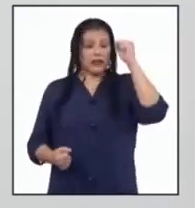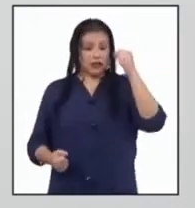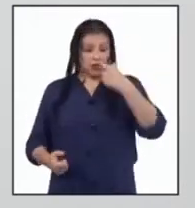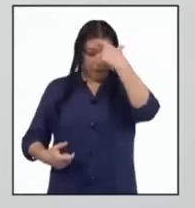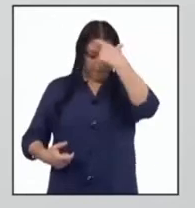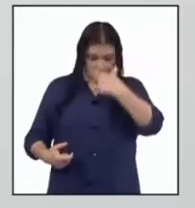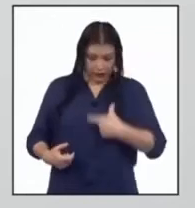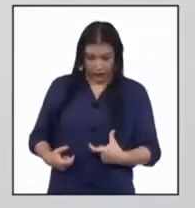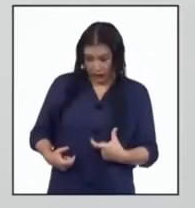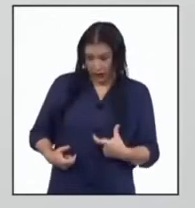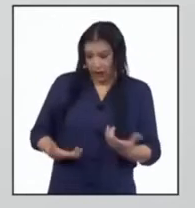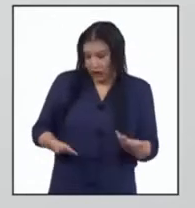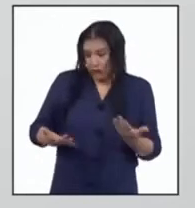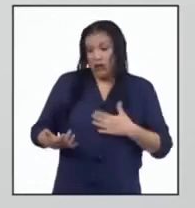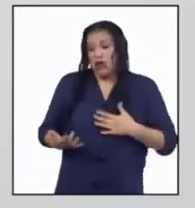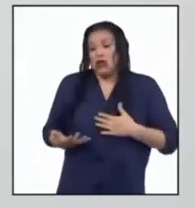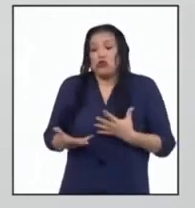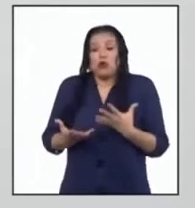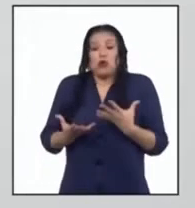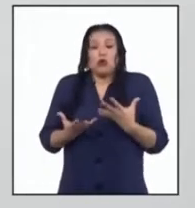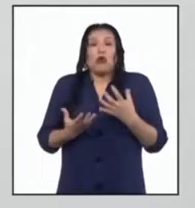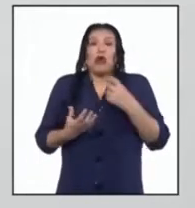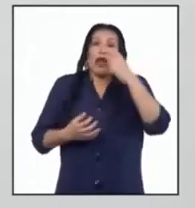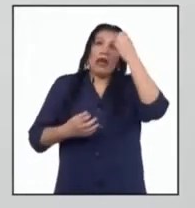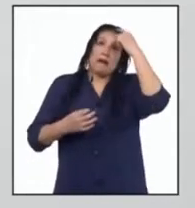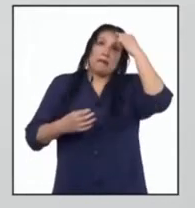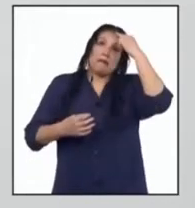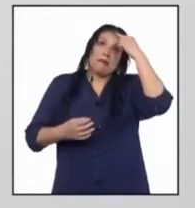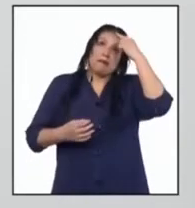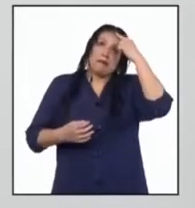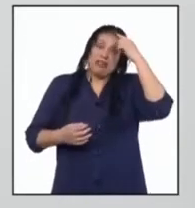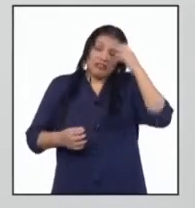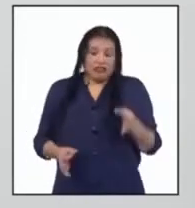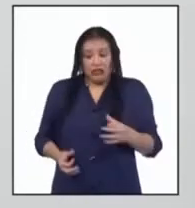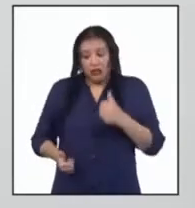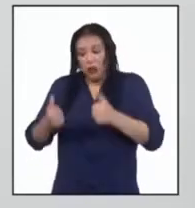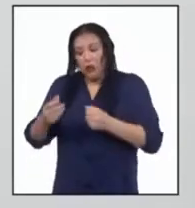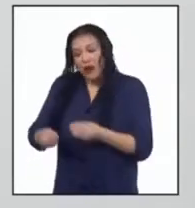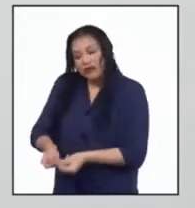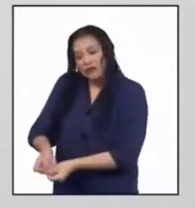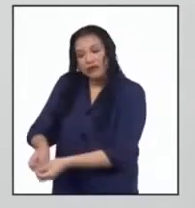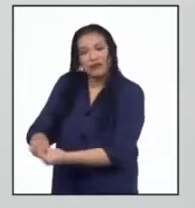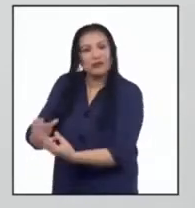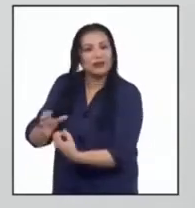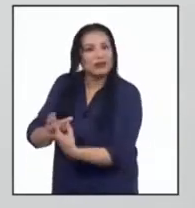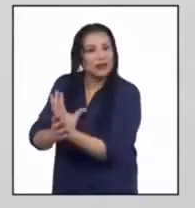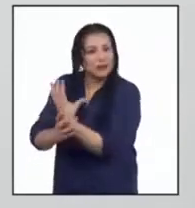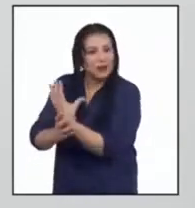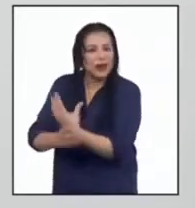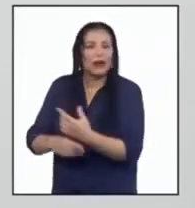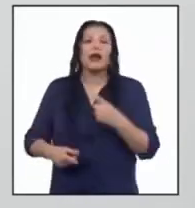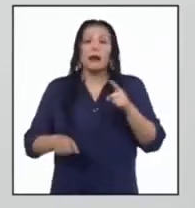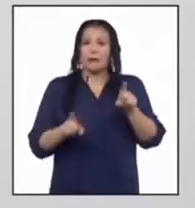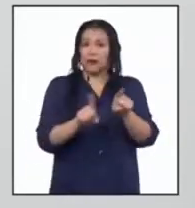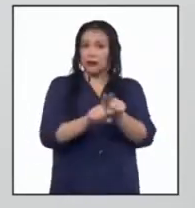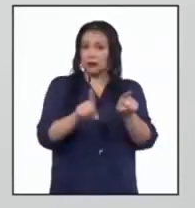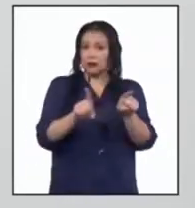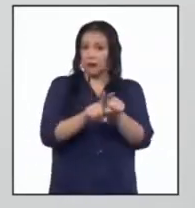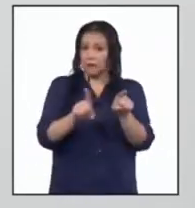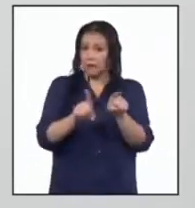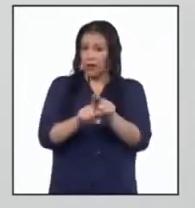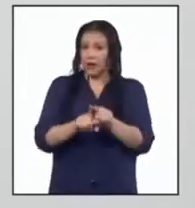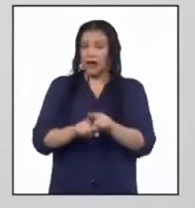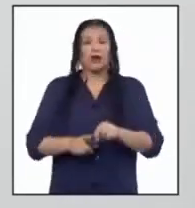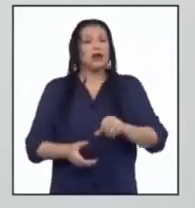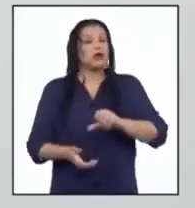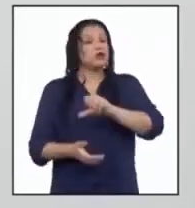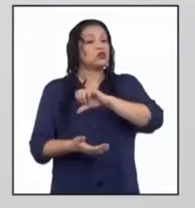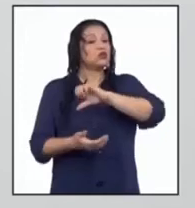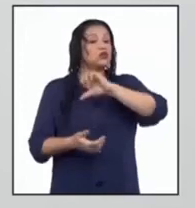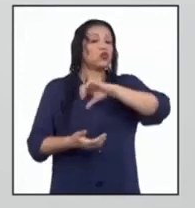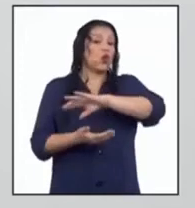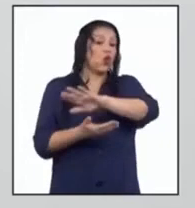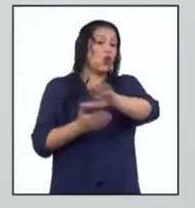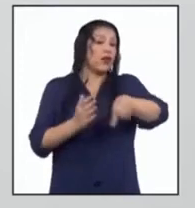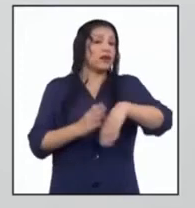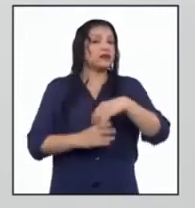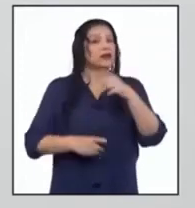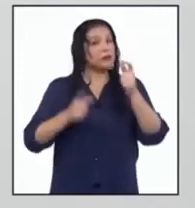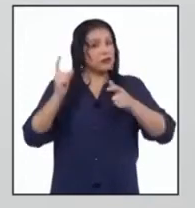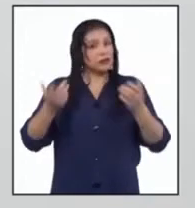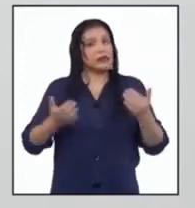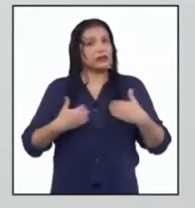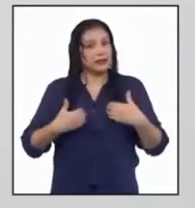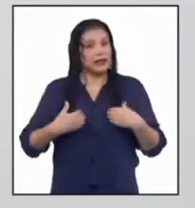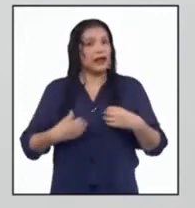deseas en tu propia maceta, pero también tienes, y tiene todo el mundo, derechos y deberes